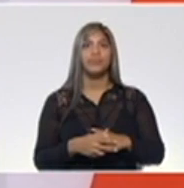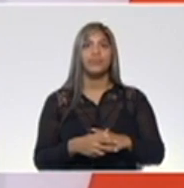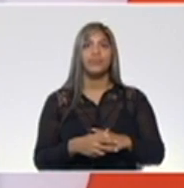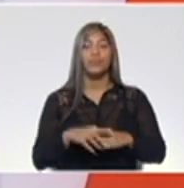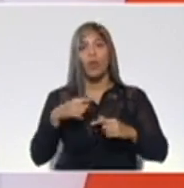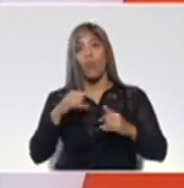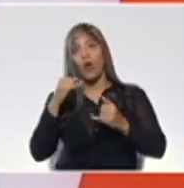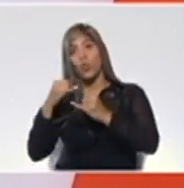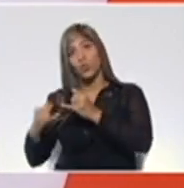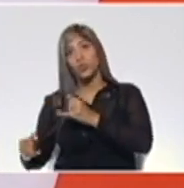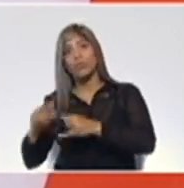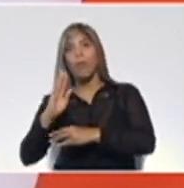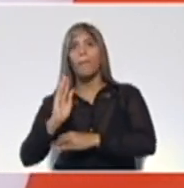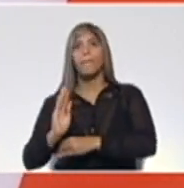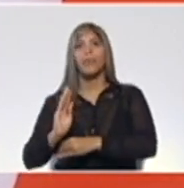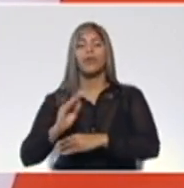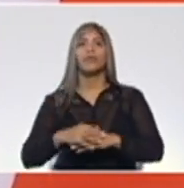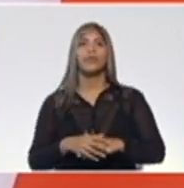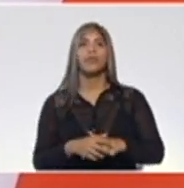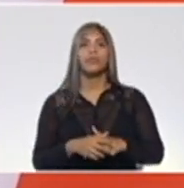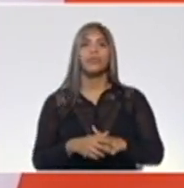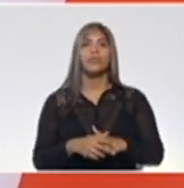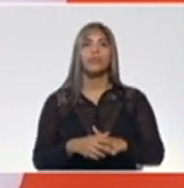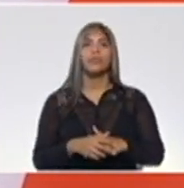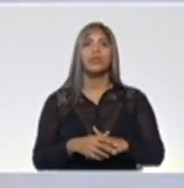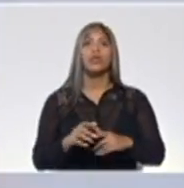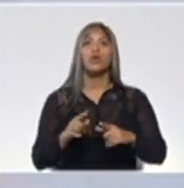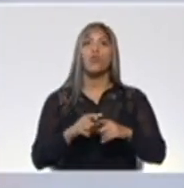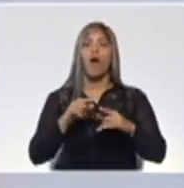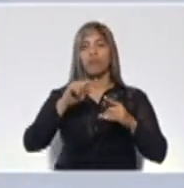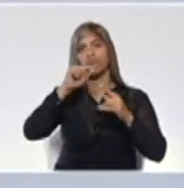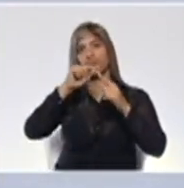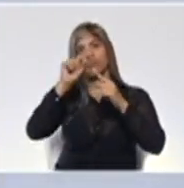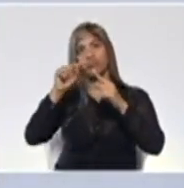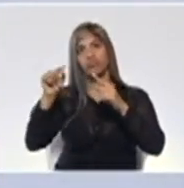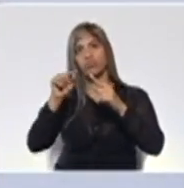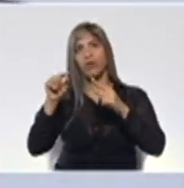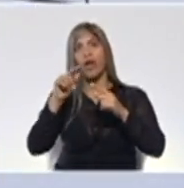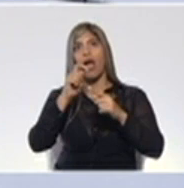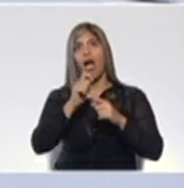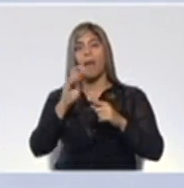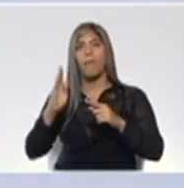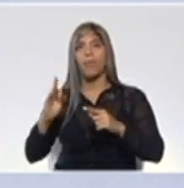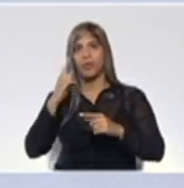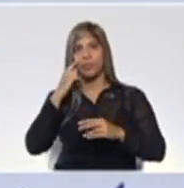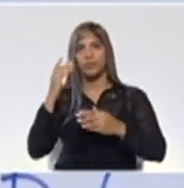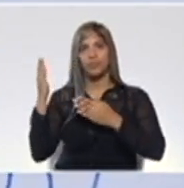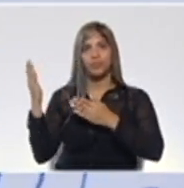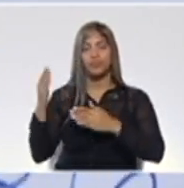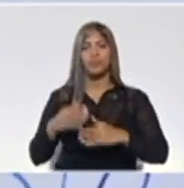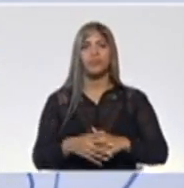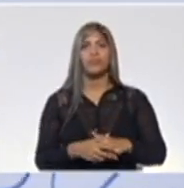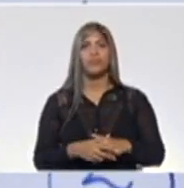Y el extremo, el B. Y se representa con una flechita arriba.